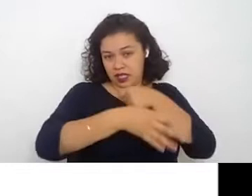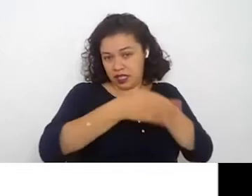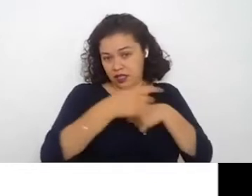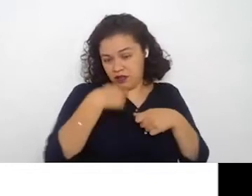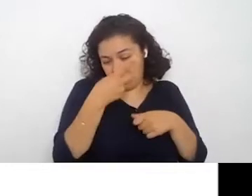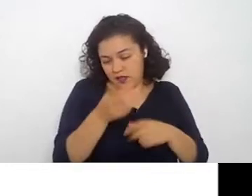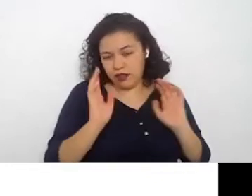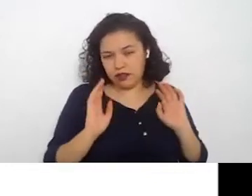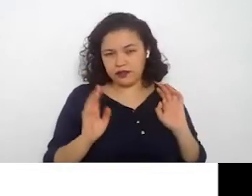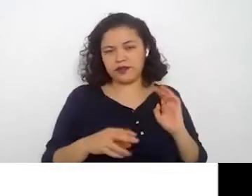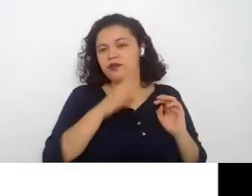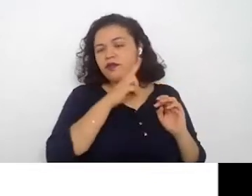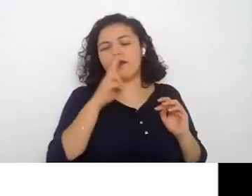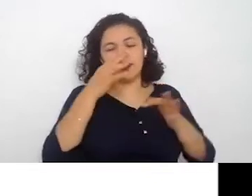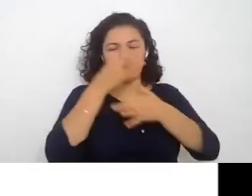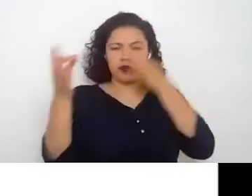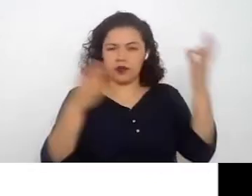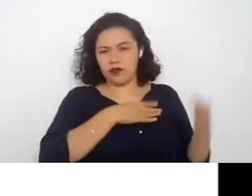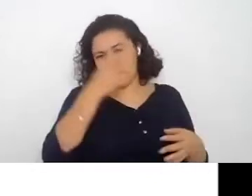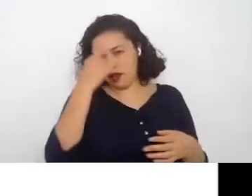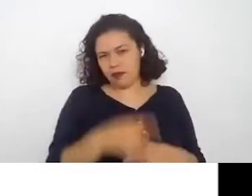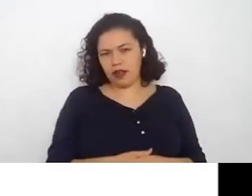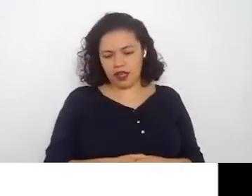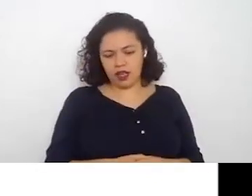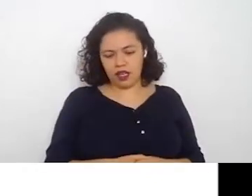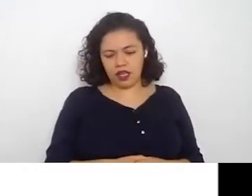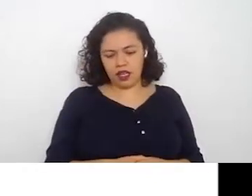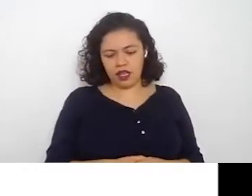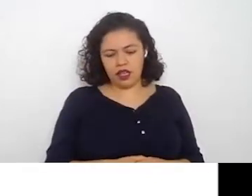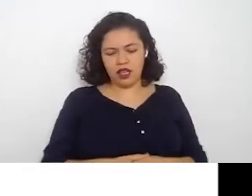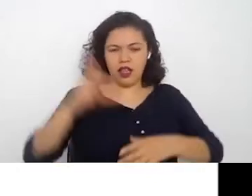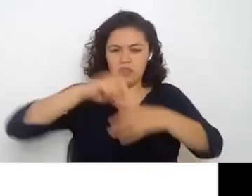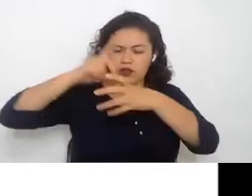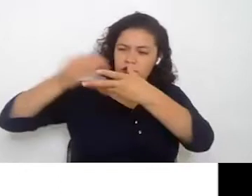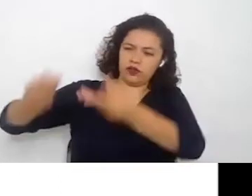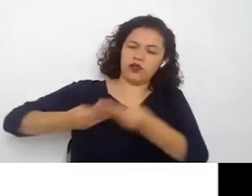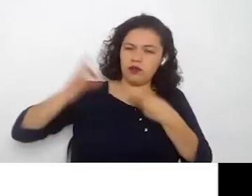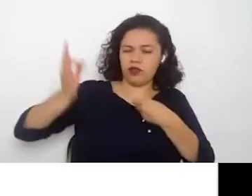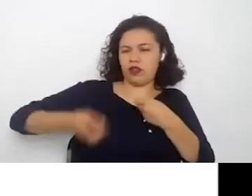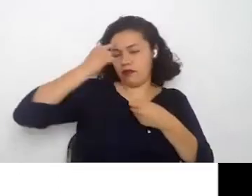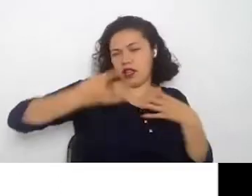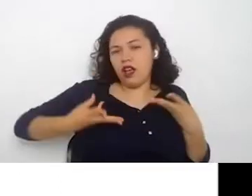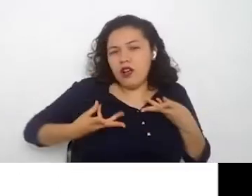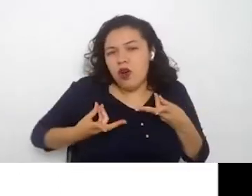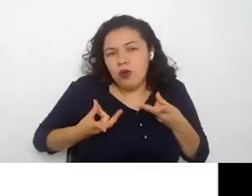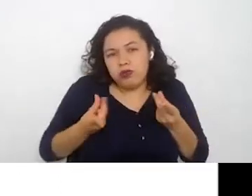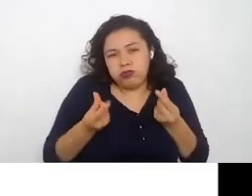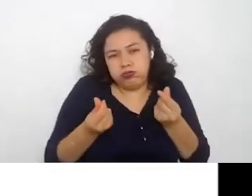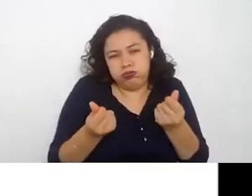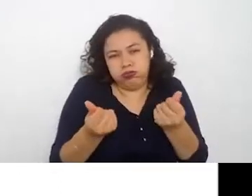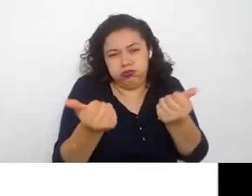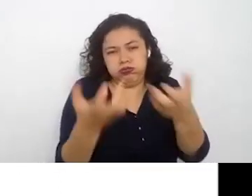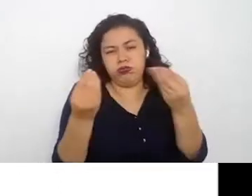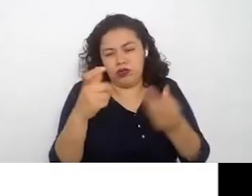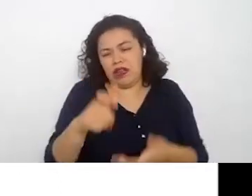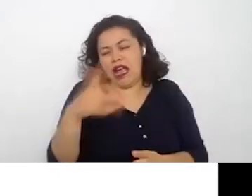una buena noticia, ya que iban a caer las donatarias autorizadas en un gasto bastante honoroso y